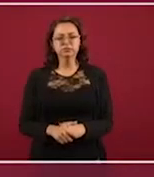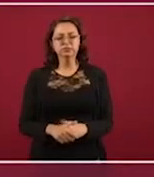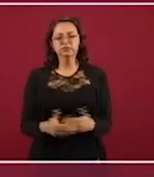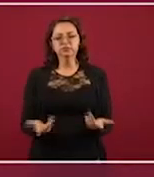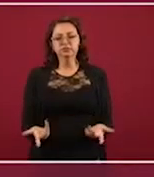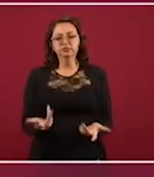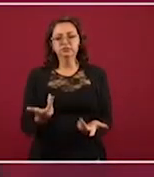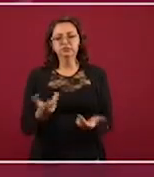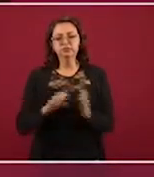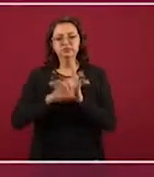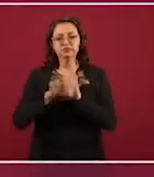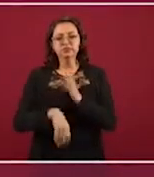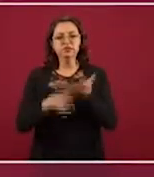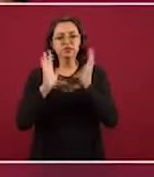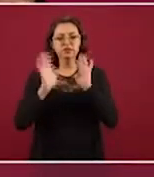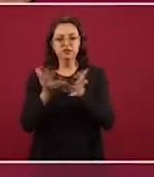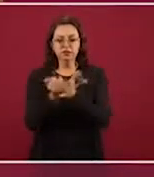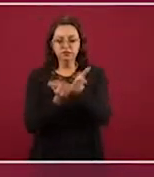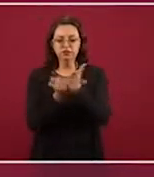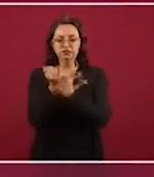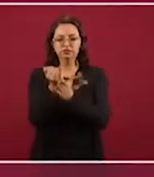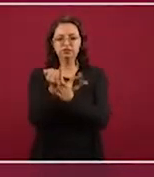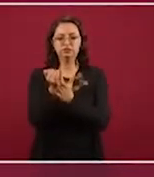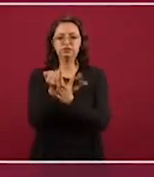hemos definido